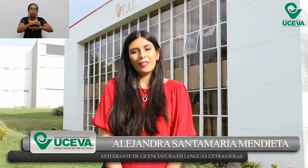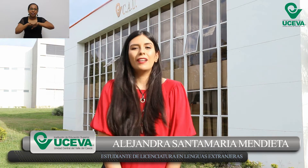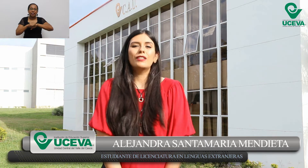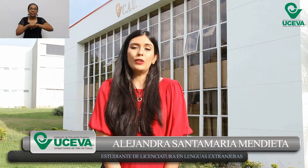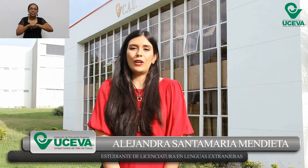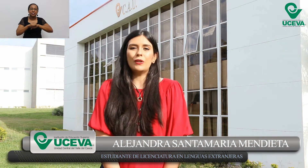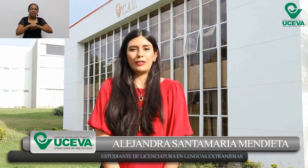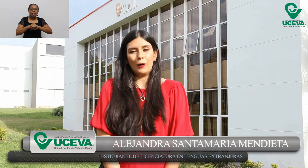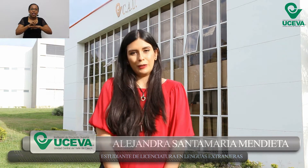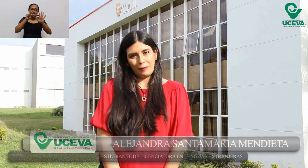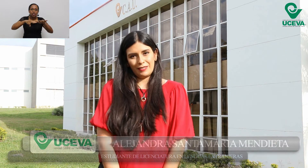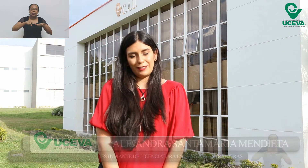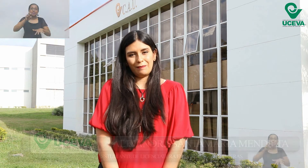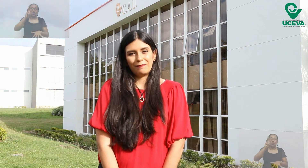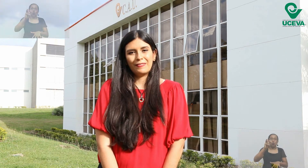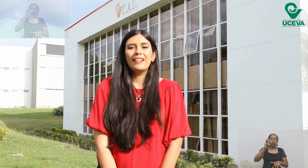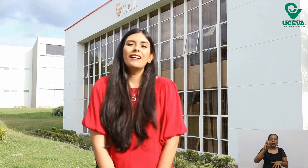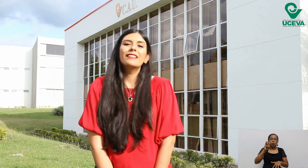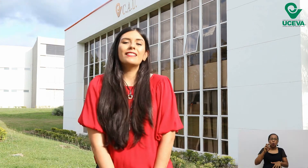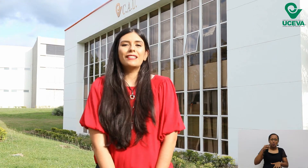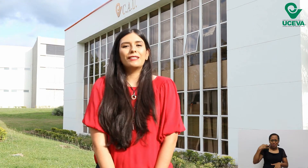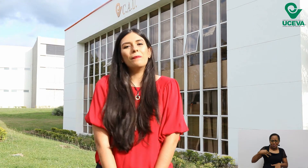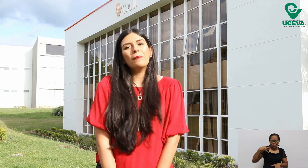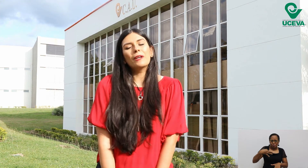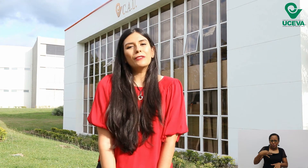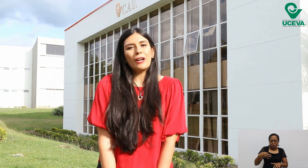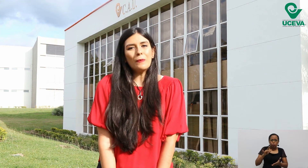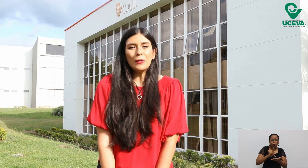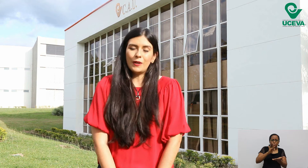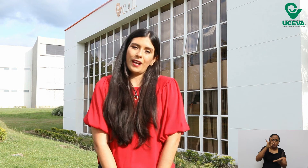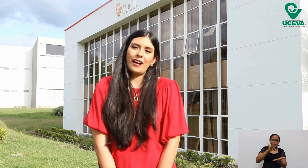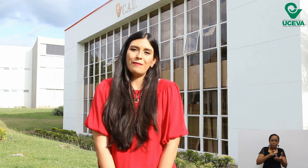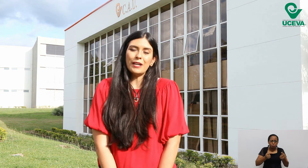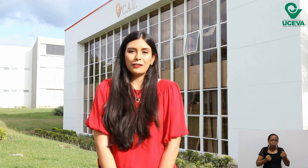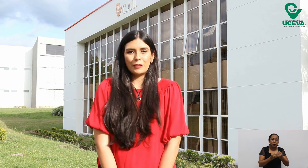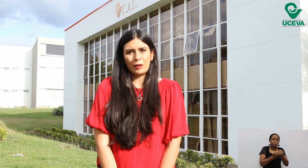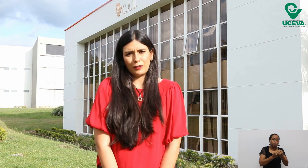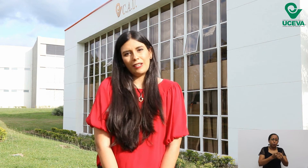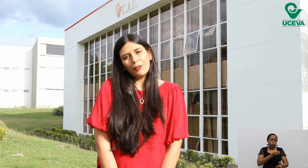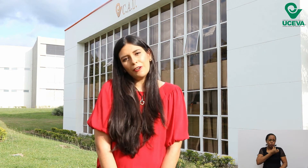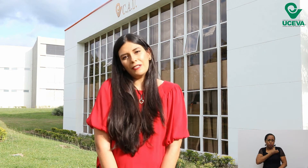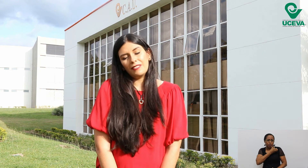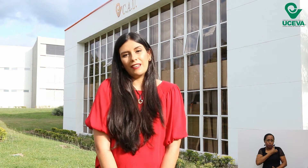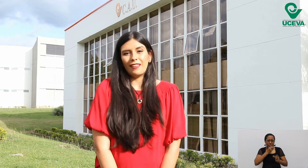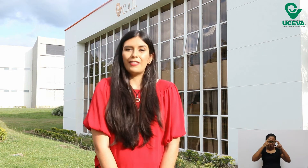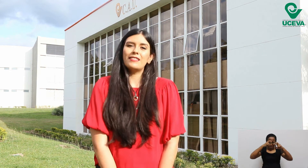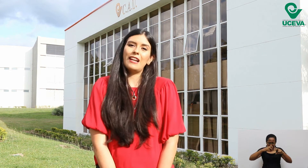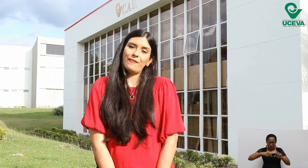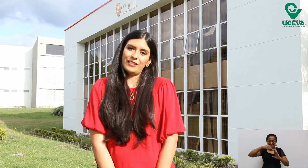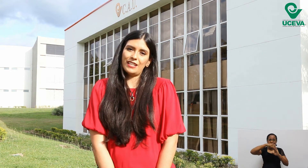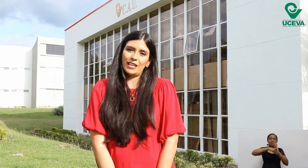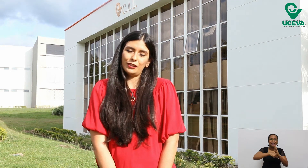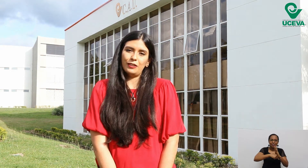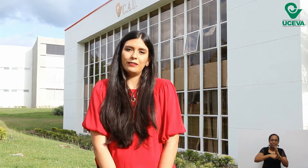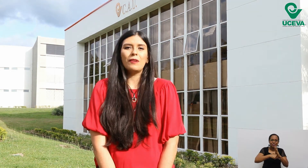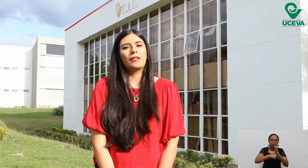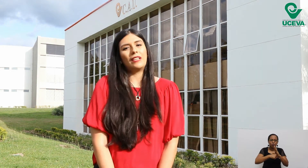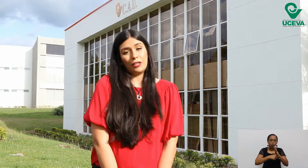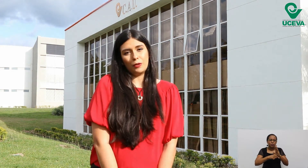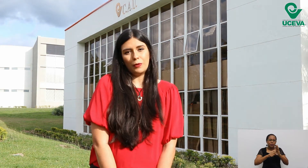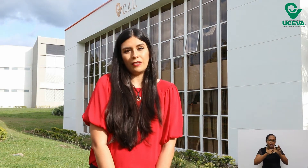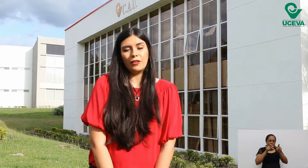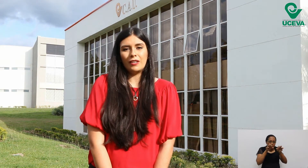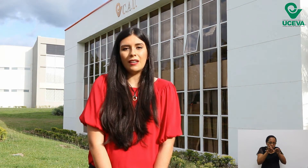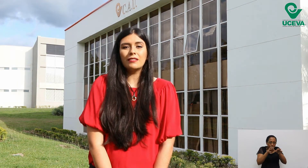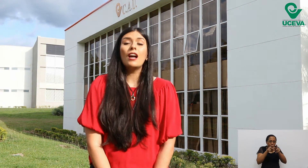Educación. Estoy en octavo semestre. Desde siempre me he encontrado involucrada en varios aspectos de la universidad, desde la investigación, o